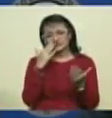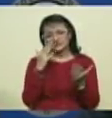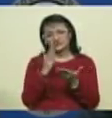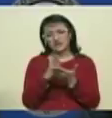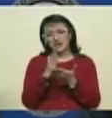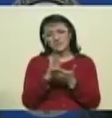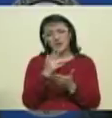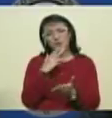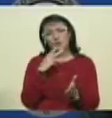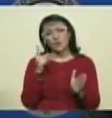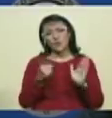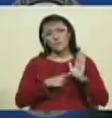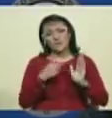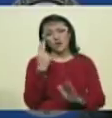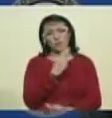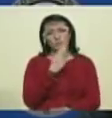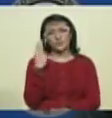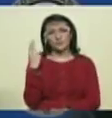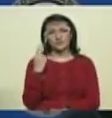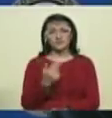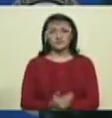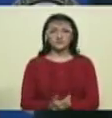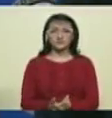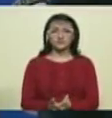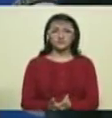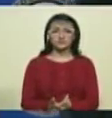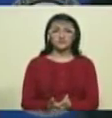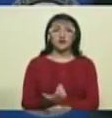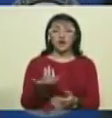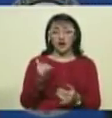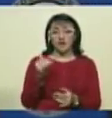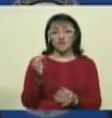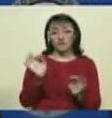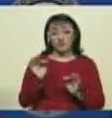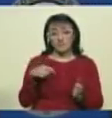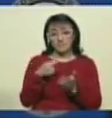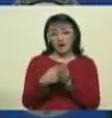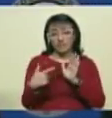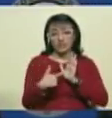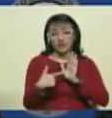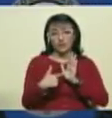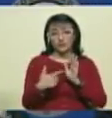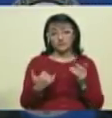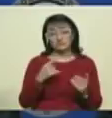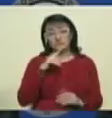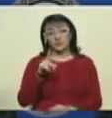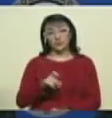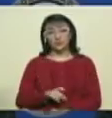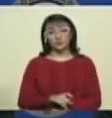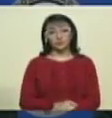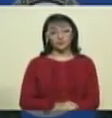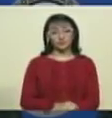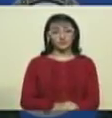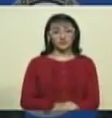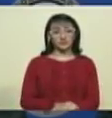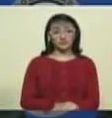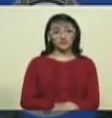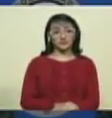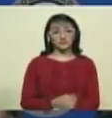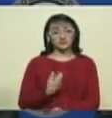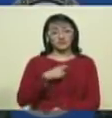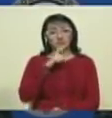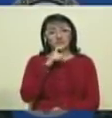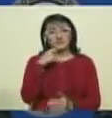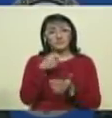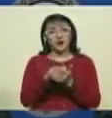sus compromisos. Habría que preguntarse si hay manera de pagar esa deuda. Habría que preguntarlo, porque a nosotros nos cuesta pagarle